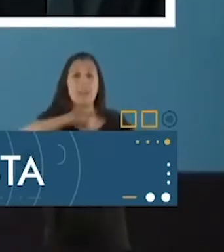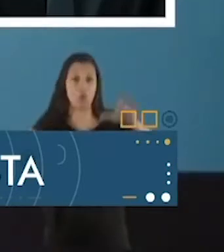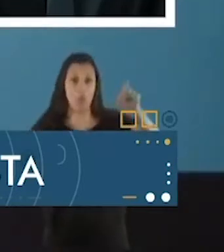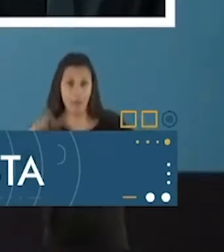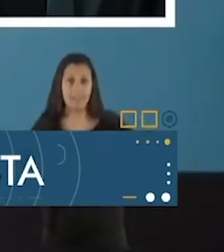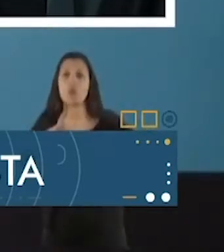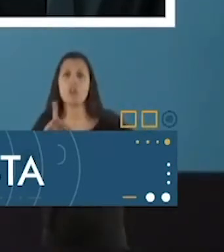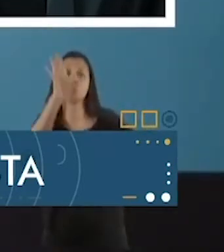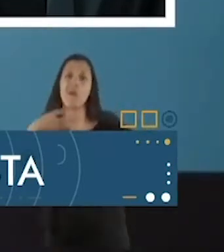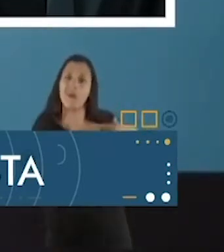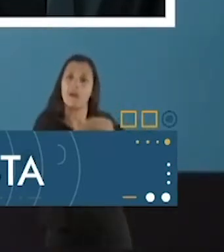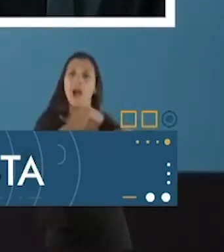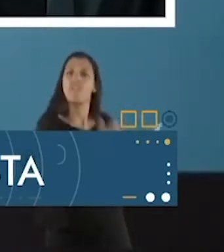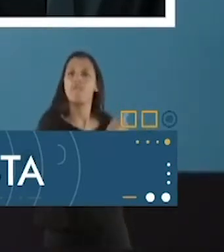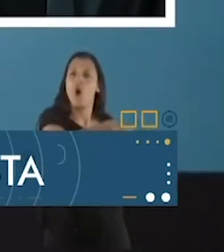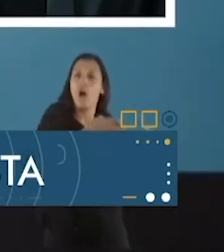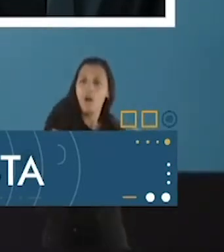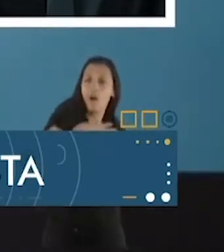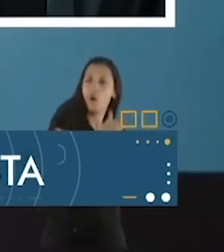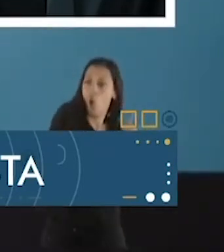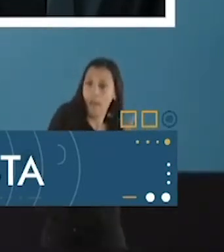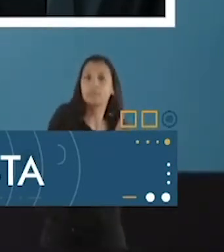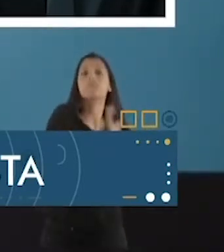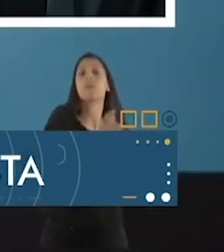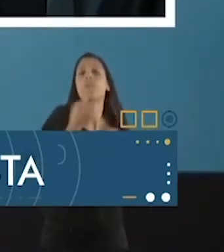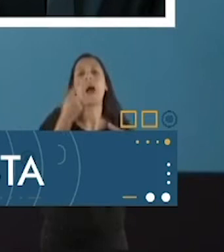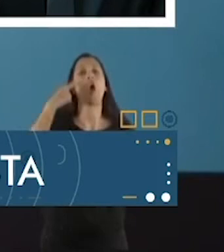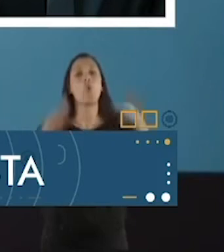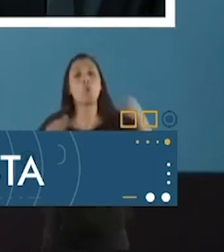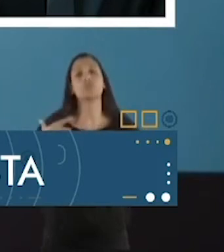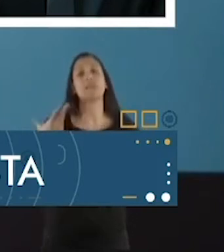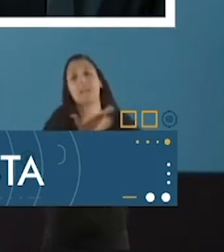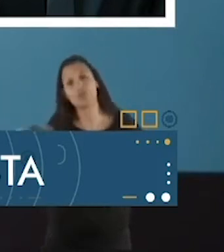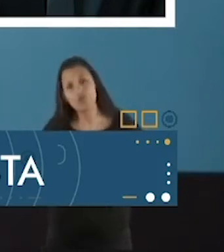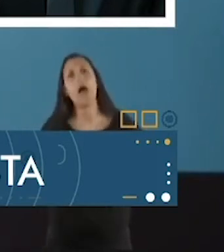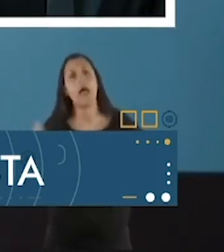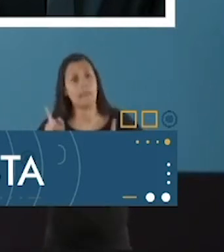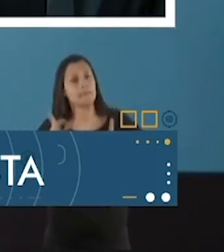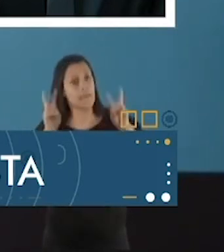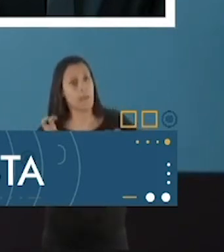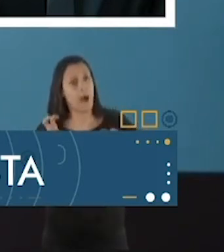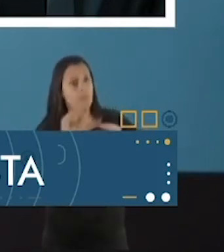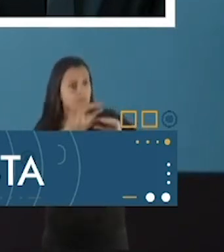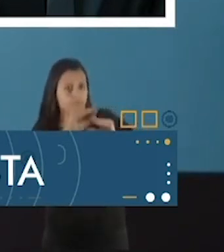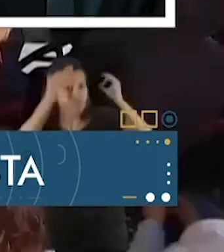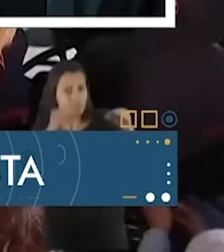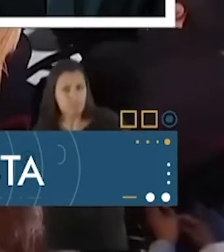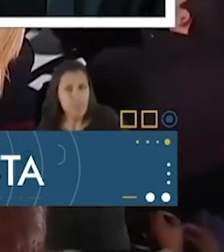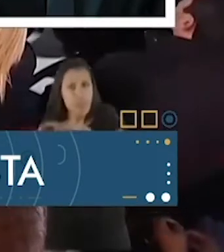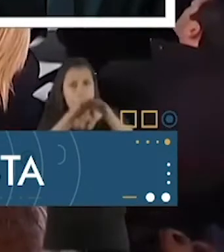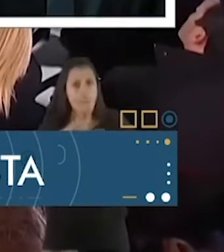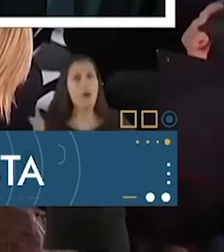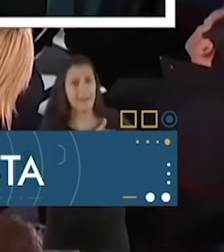durante el mes de mayo? ¿Parte de lo que ya adelantó Almacenero, más o menos vamos a estar por eso? por ahí? Yo creo que vamos a estar entre un